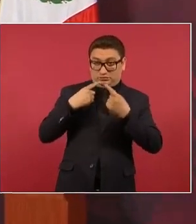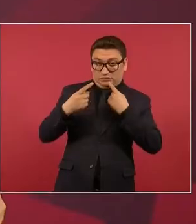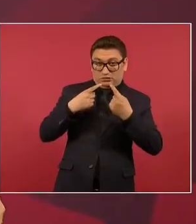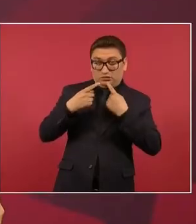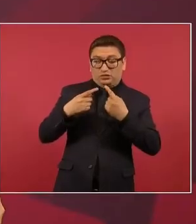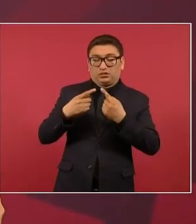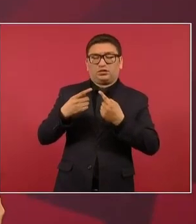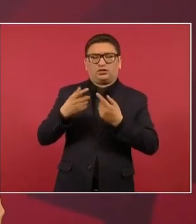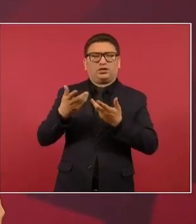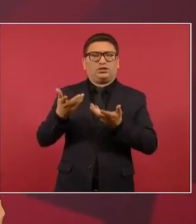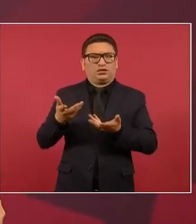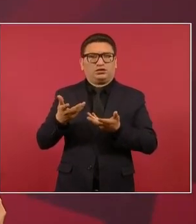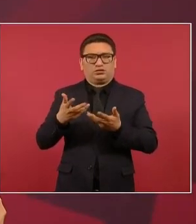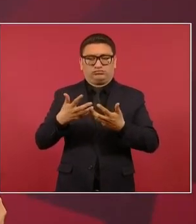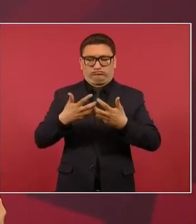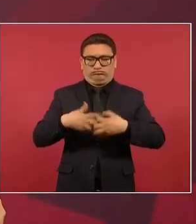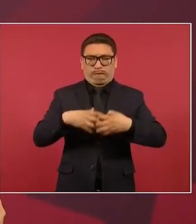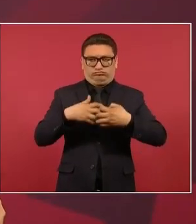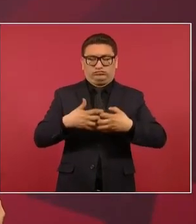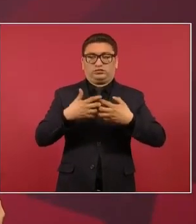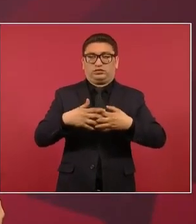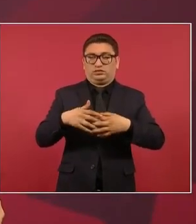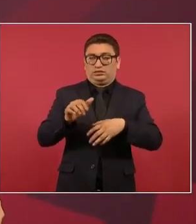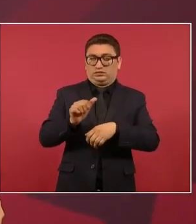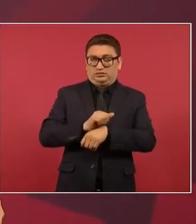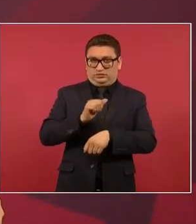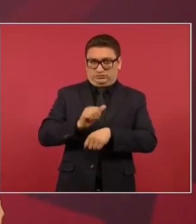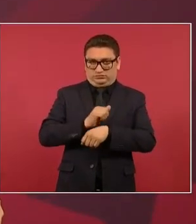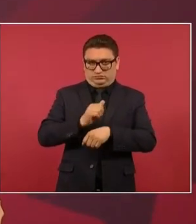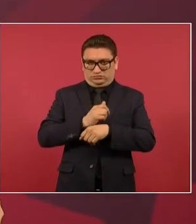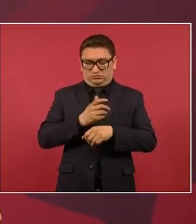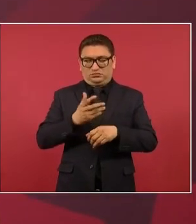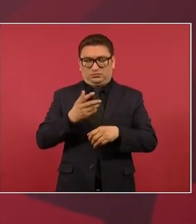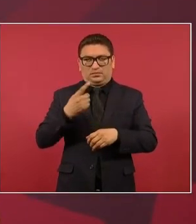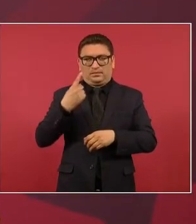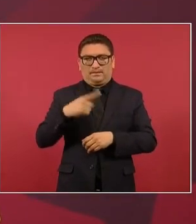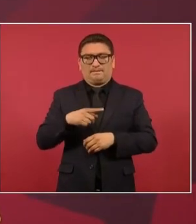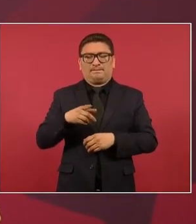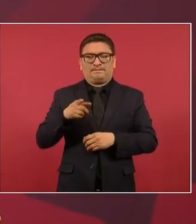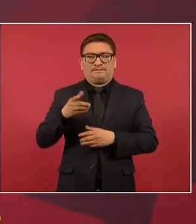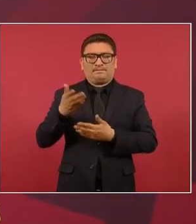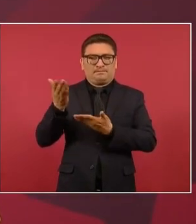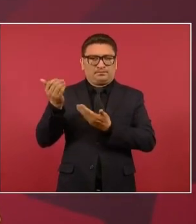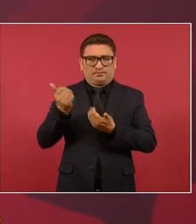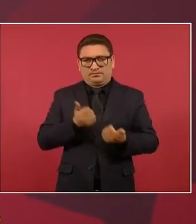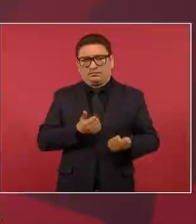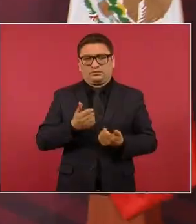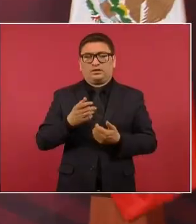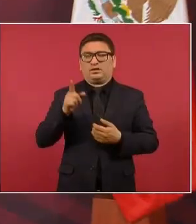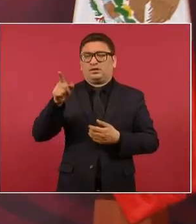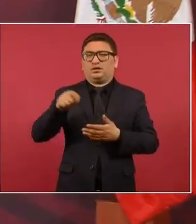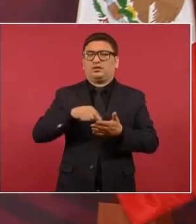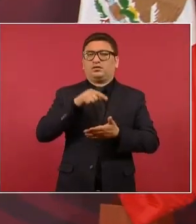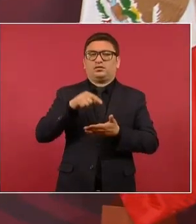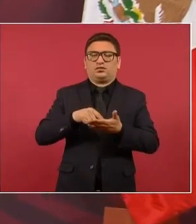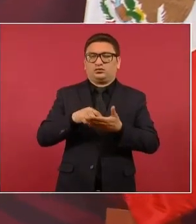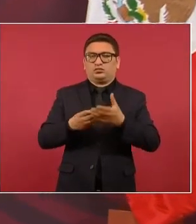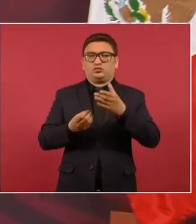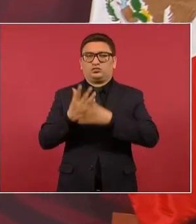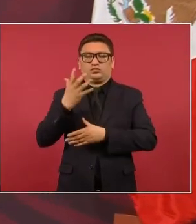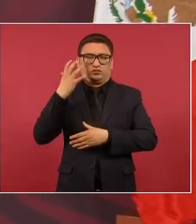la planta automotriz de Nuevo León